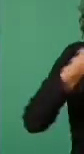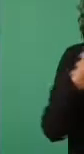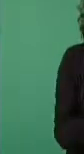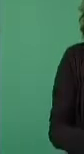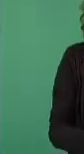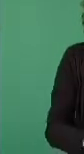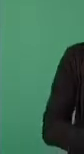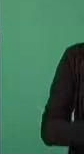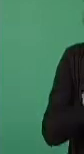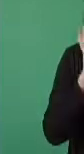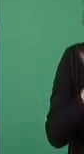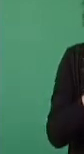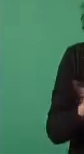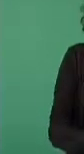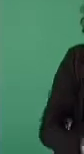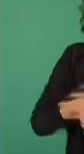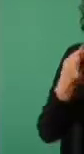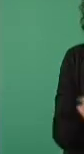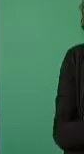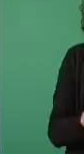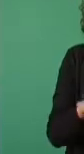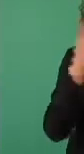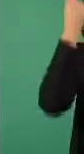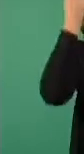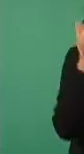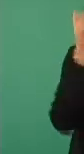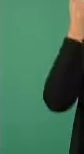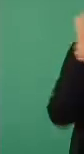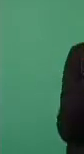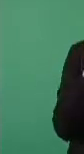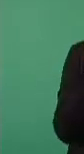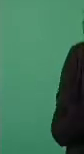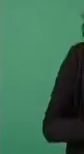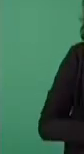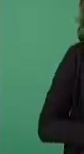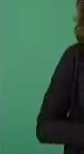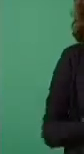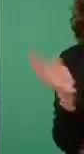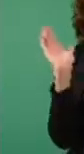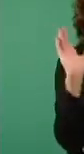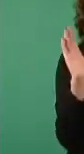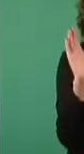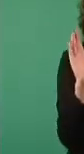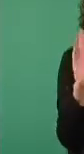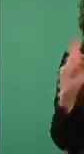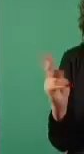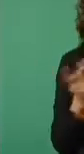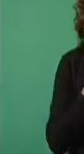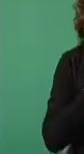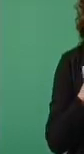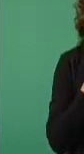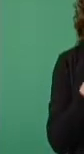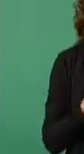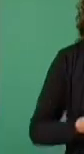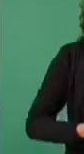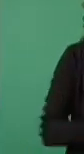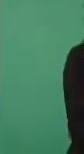me jubilo y no vuelvo a participar en